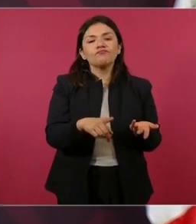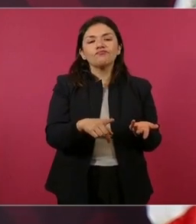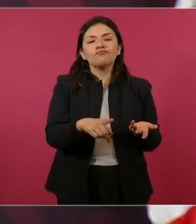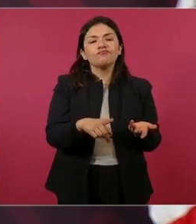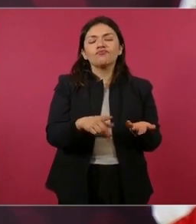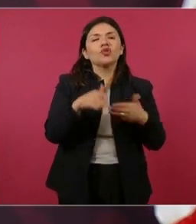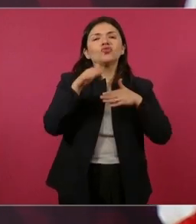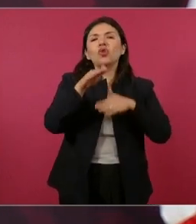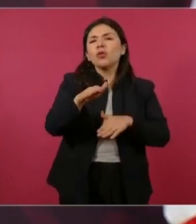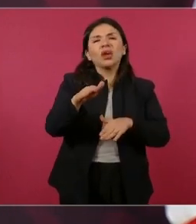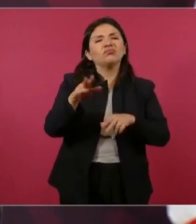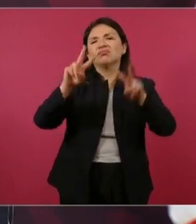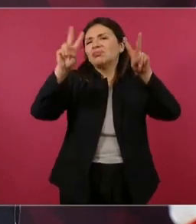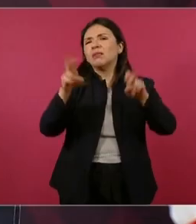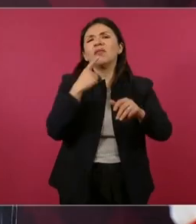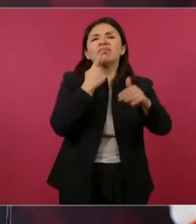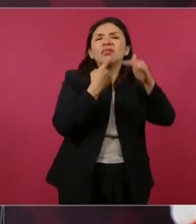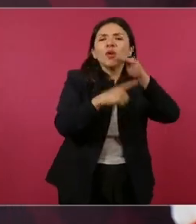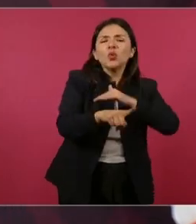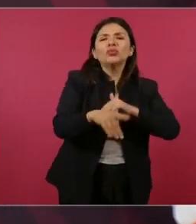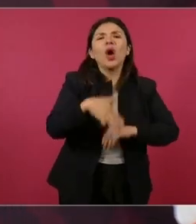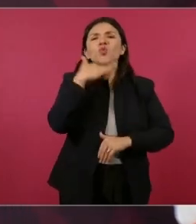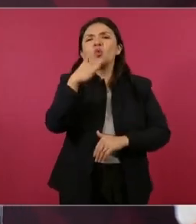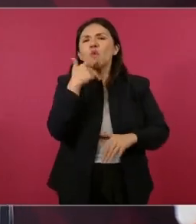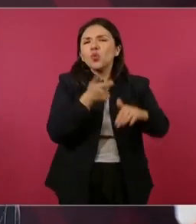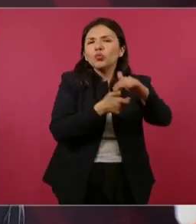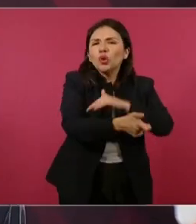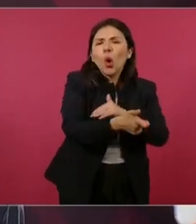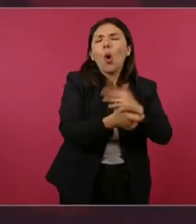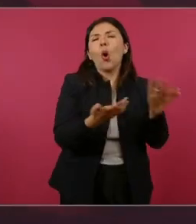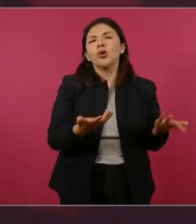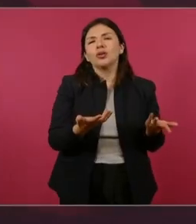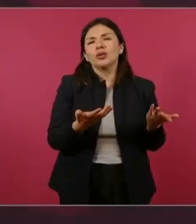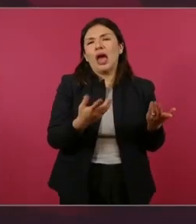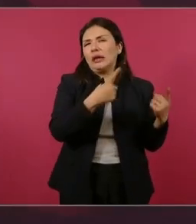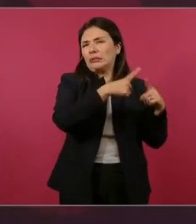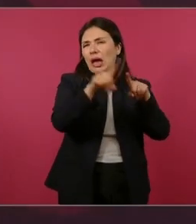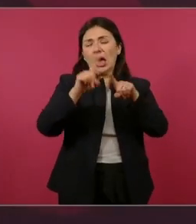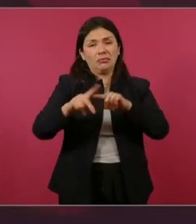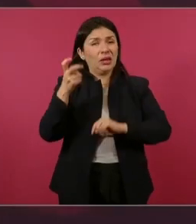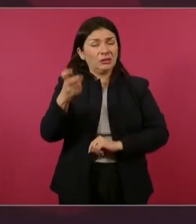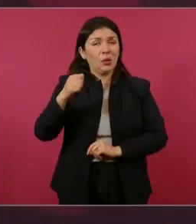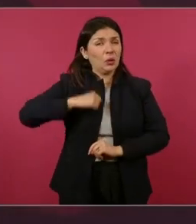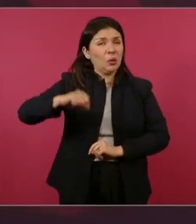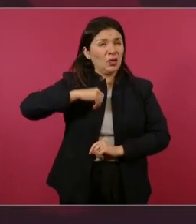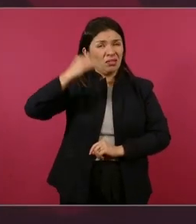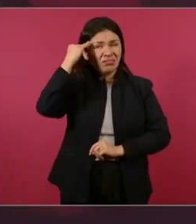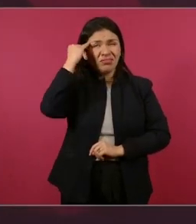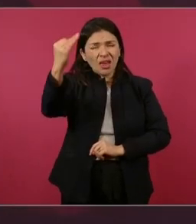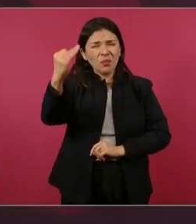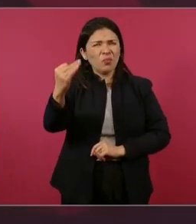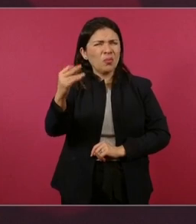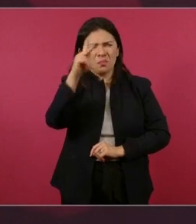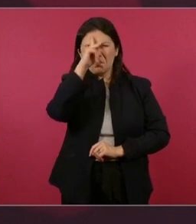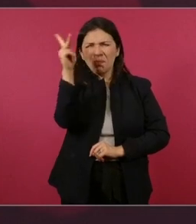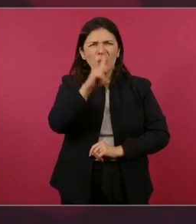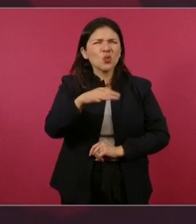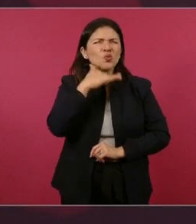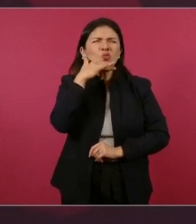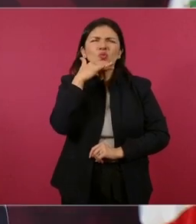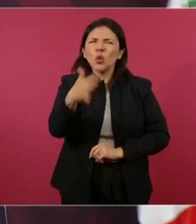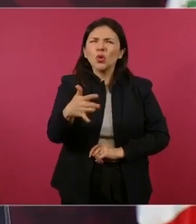alrededor de denuncias sobre corrupción, en una época en que había mucha corrupción